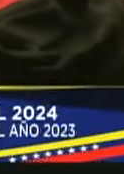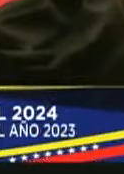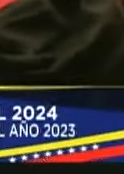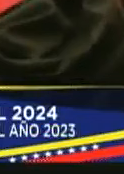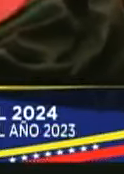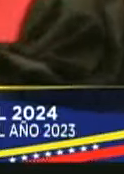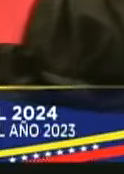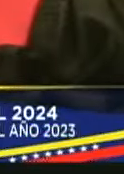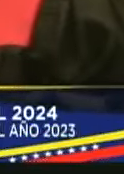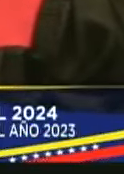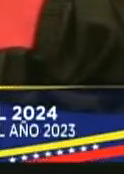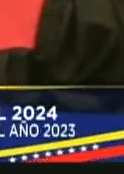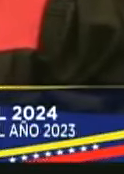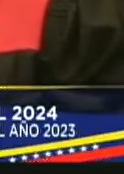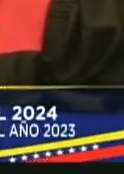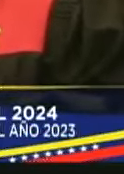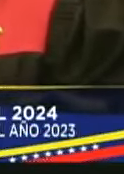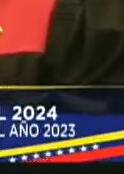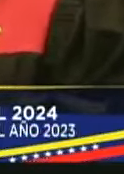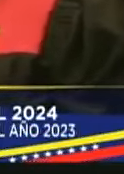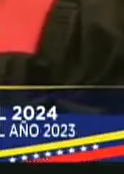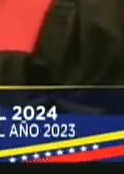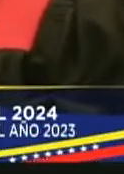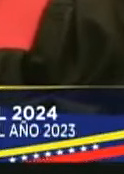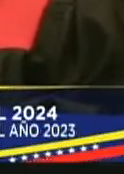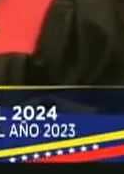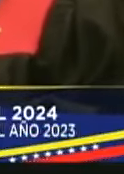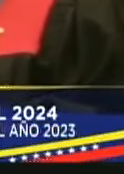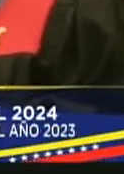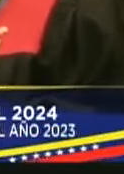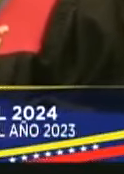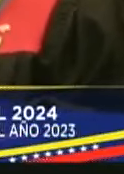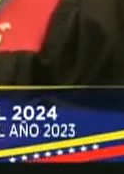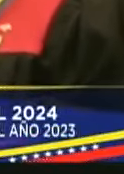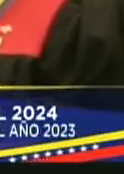organizaciones sociales y el poder popular y de los trabajadores.